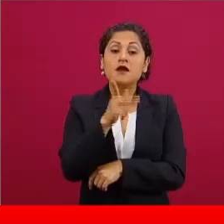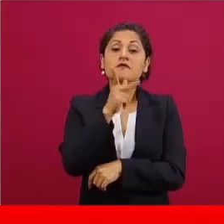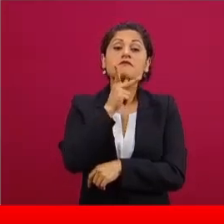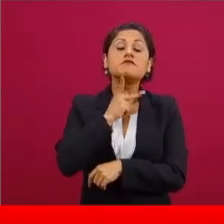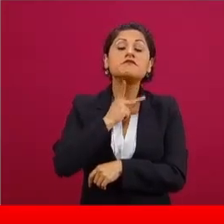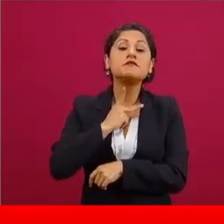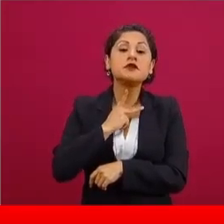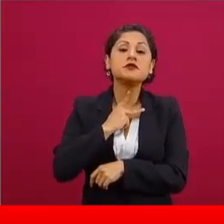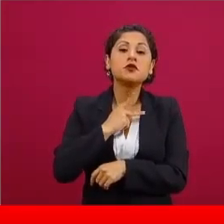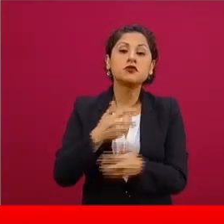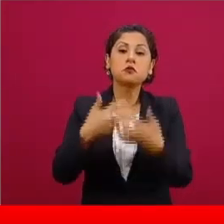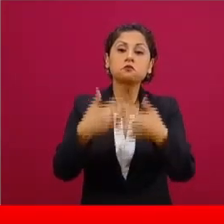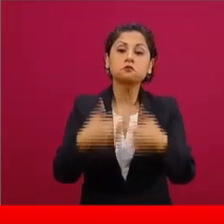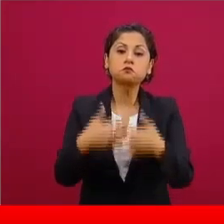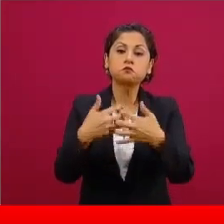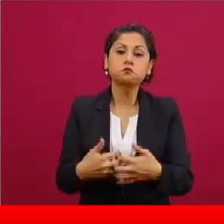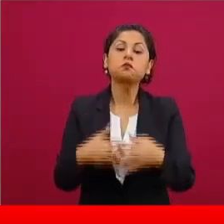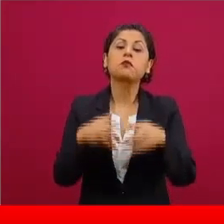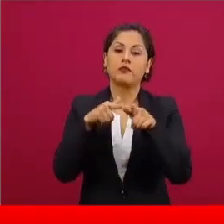19